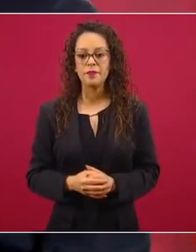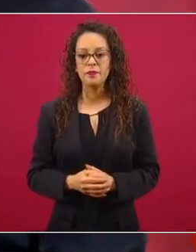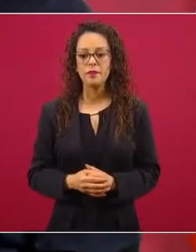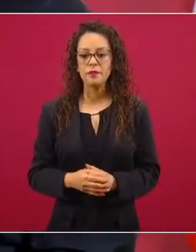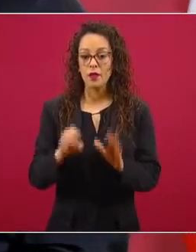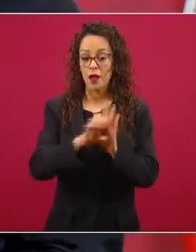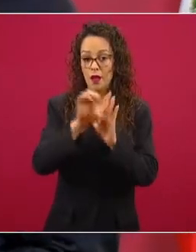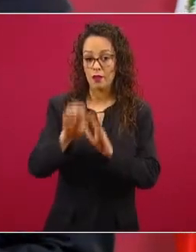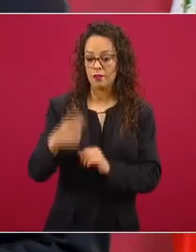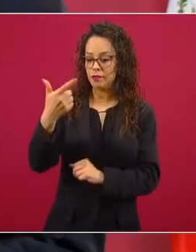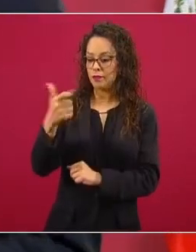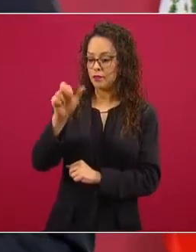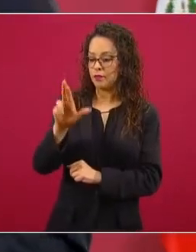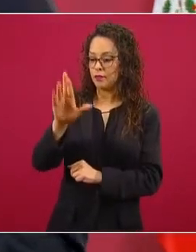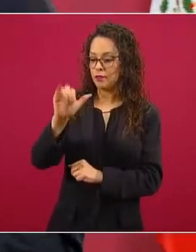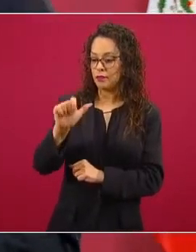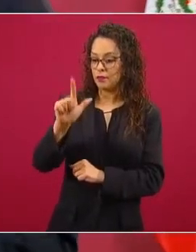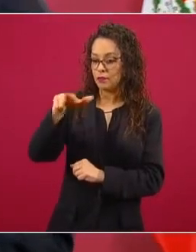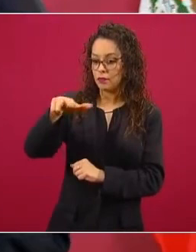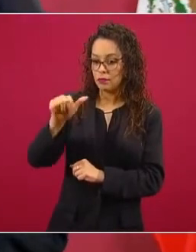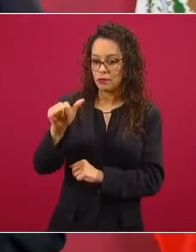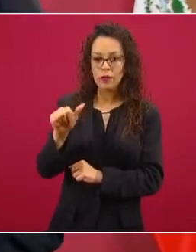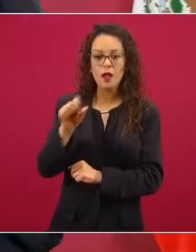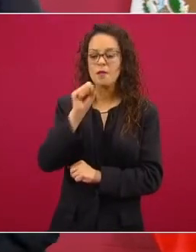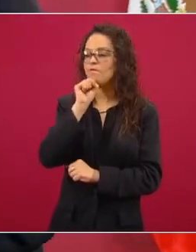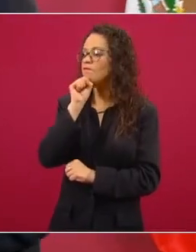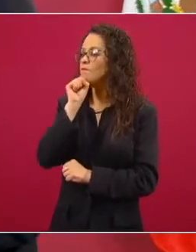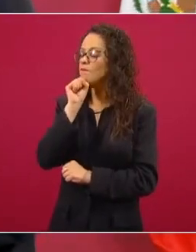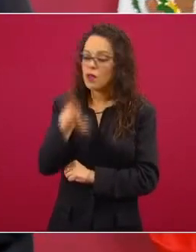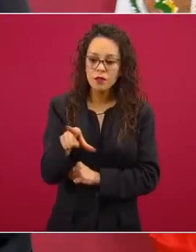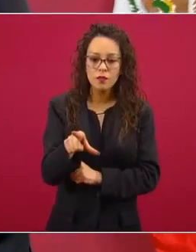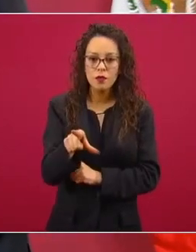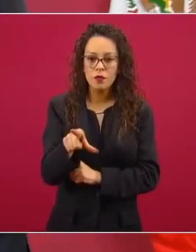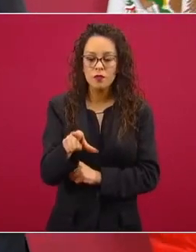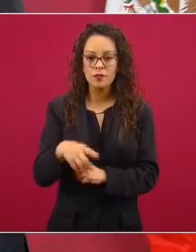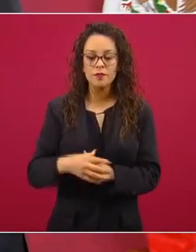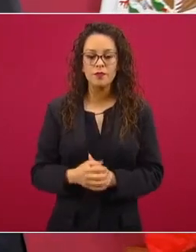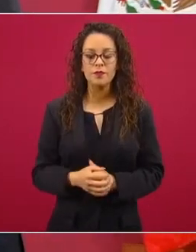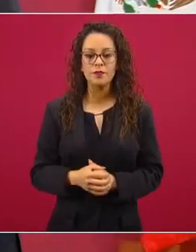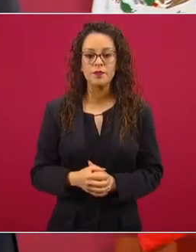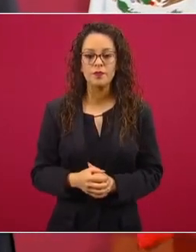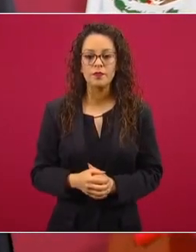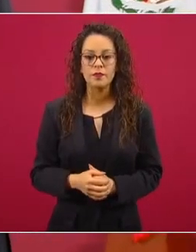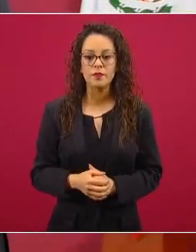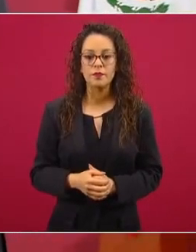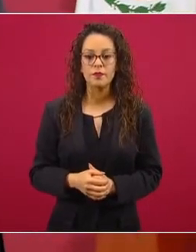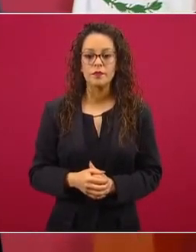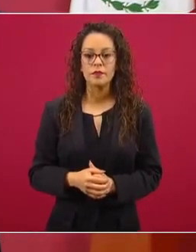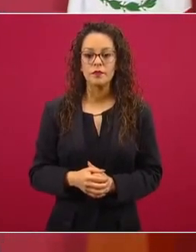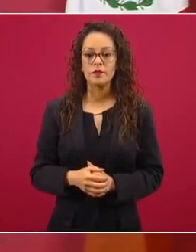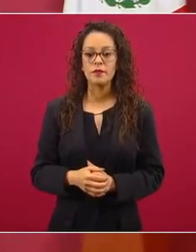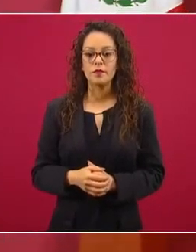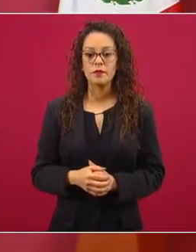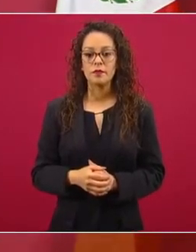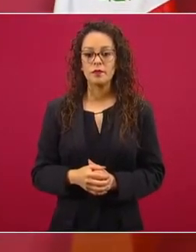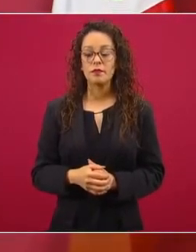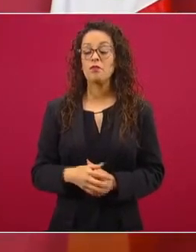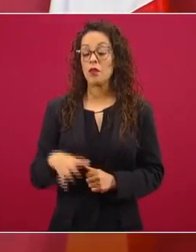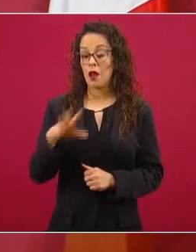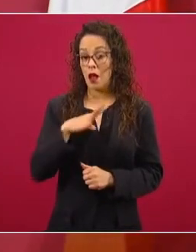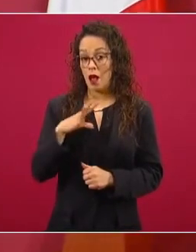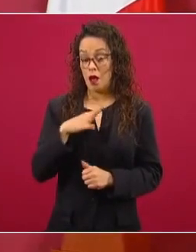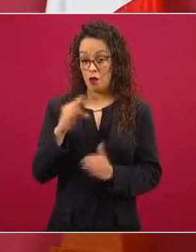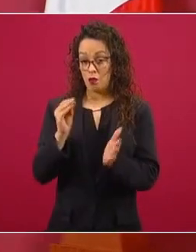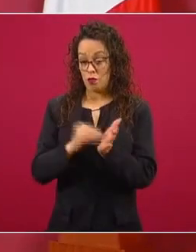Luna, lo mismo, que si todavía quedan servidores públicos